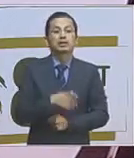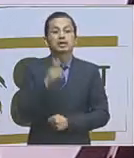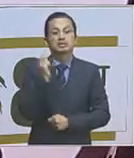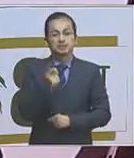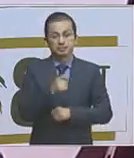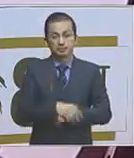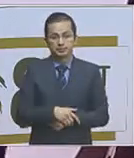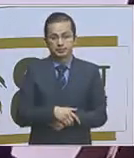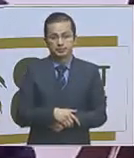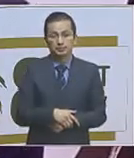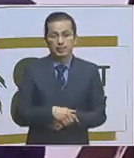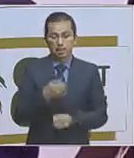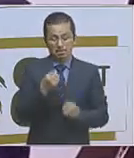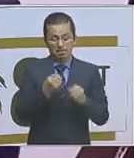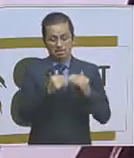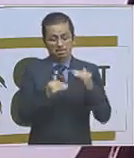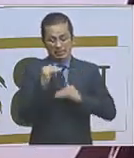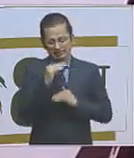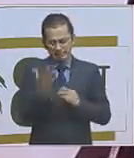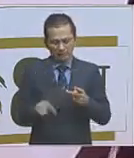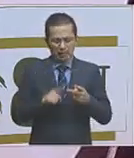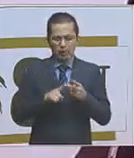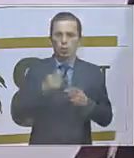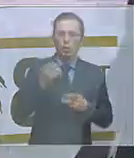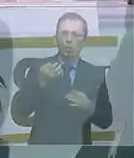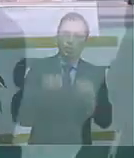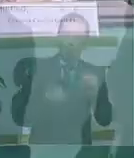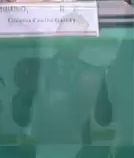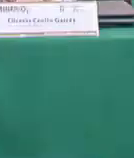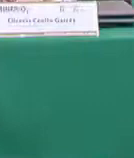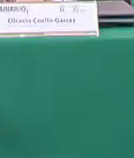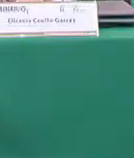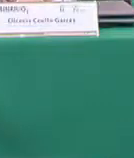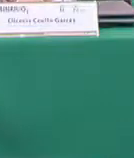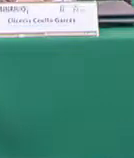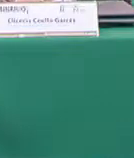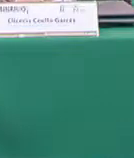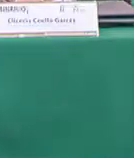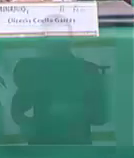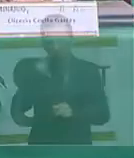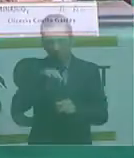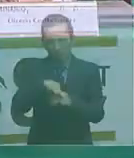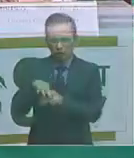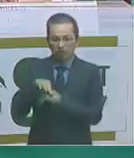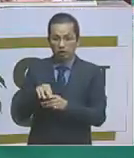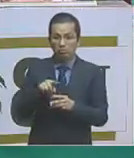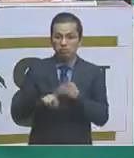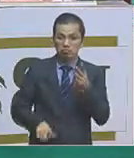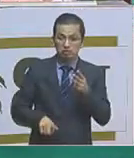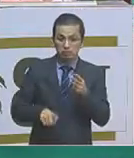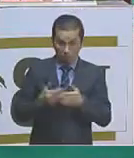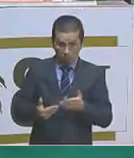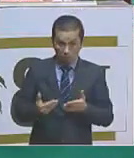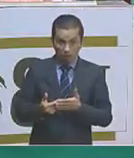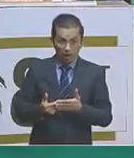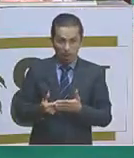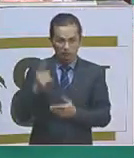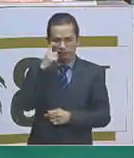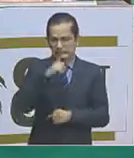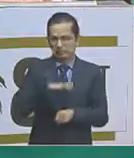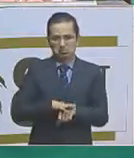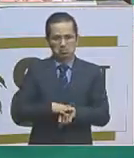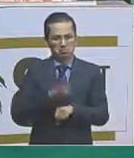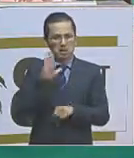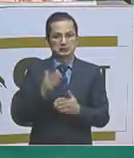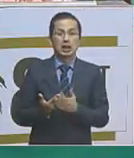magistrado juez o consejero electoral en estos momentos es infinitamente más difícil que cuando jesús cantú fue